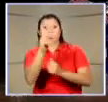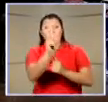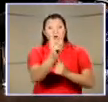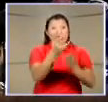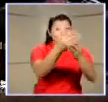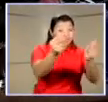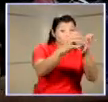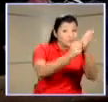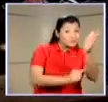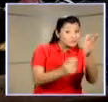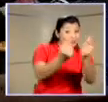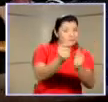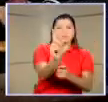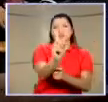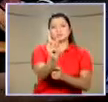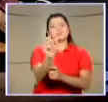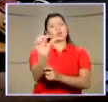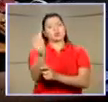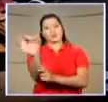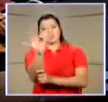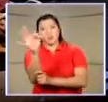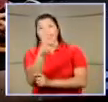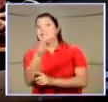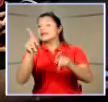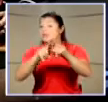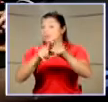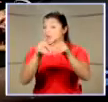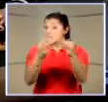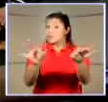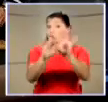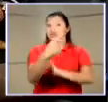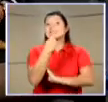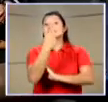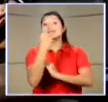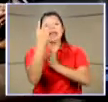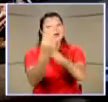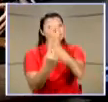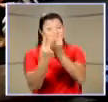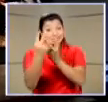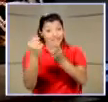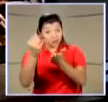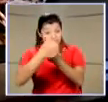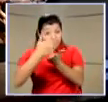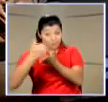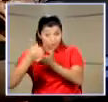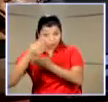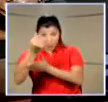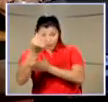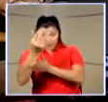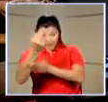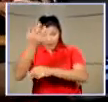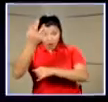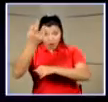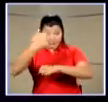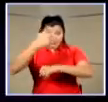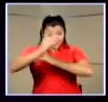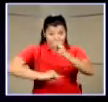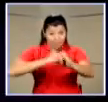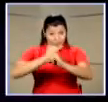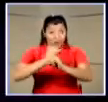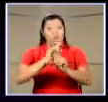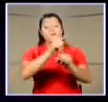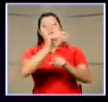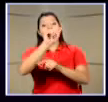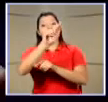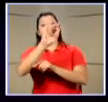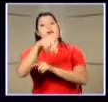también podemos comentar la visita que hizo el Fondo Monetario Internacional a la ANEP, que también la hizo a UCAEP, donde